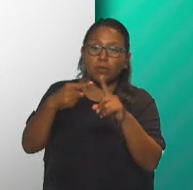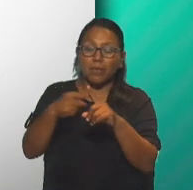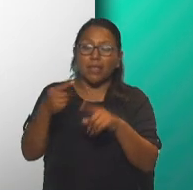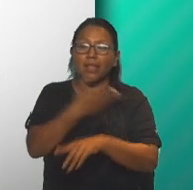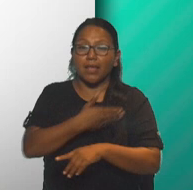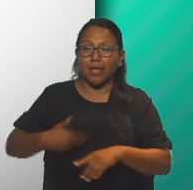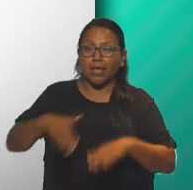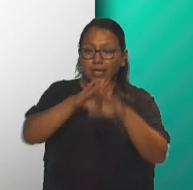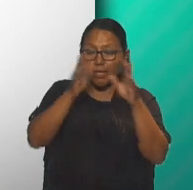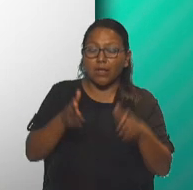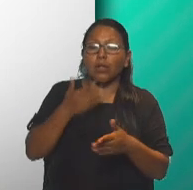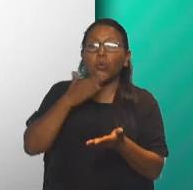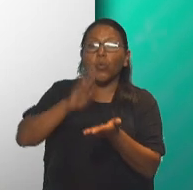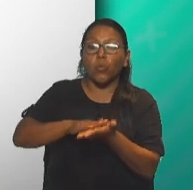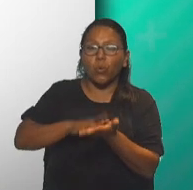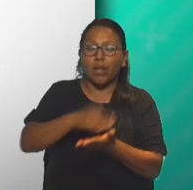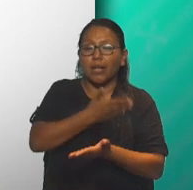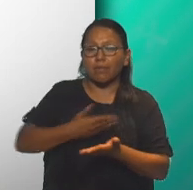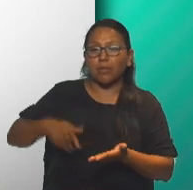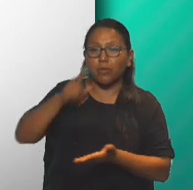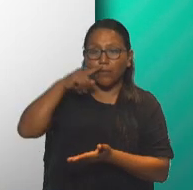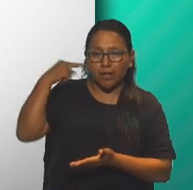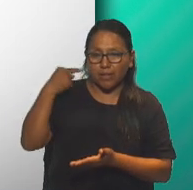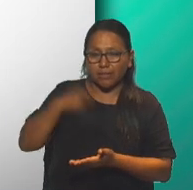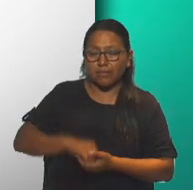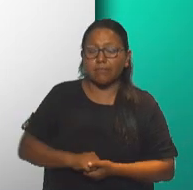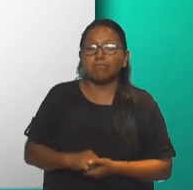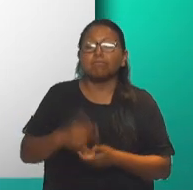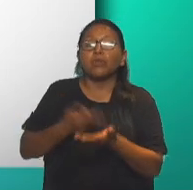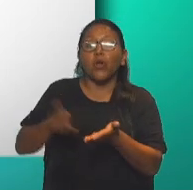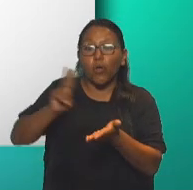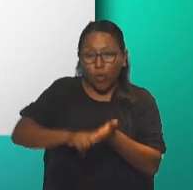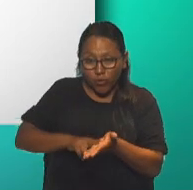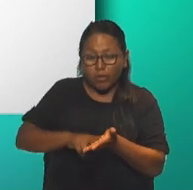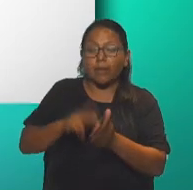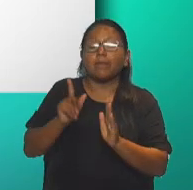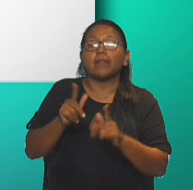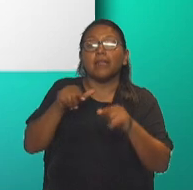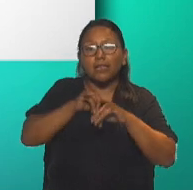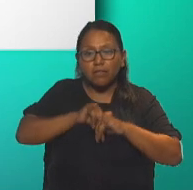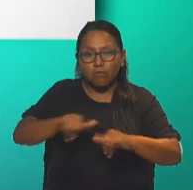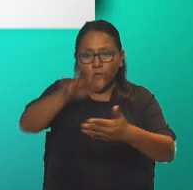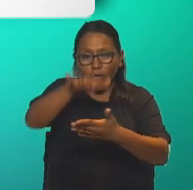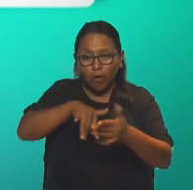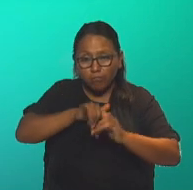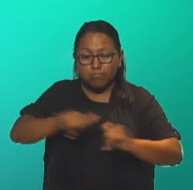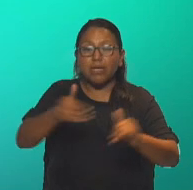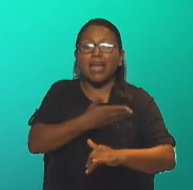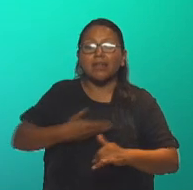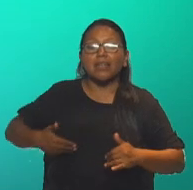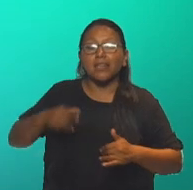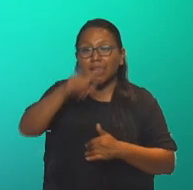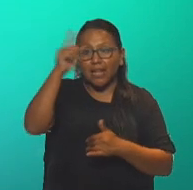gobierno le tomará juramento el presidente Alberto Fernández reiteramos A través de este comunicado presidencia